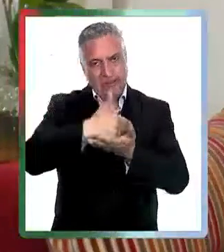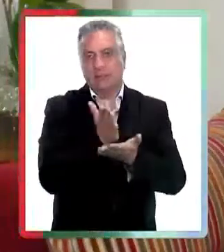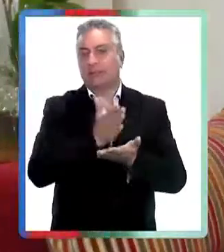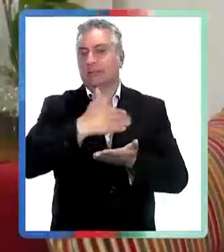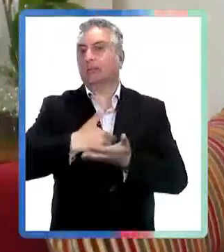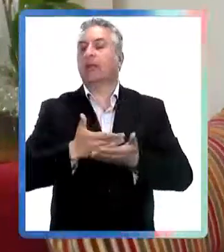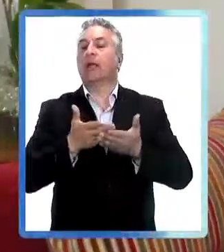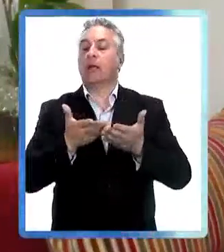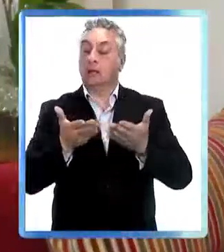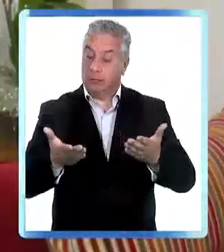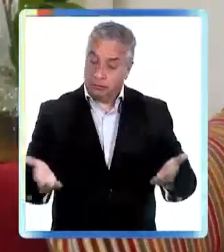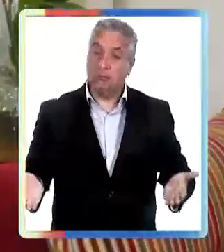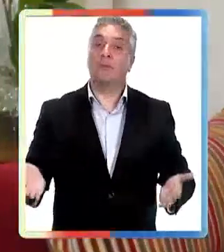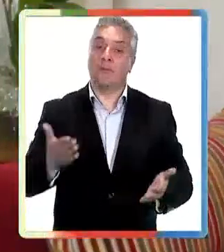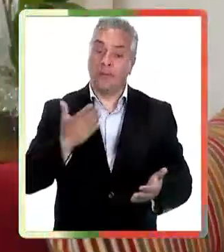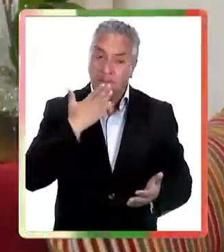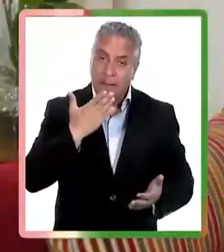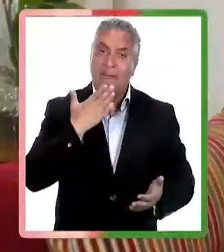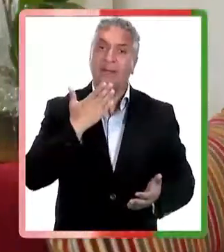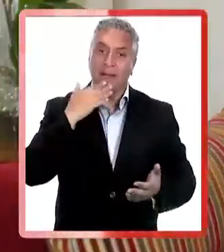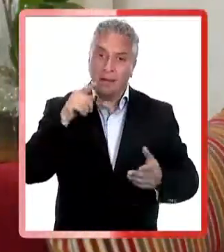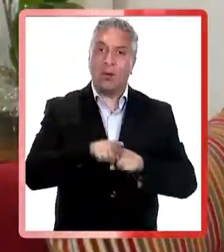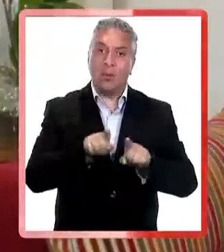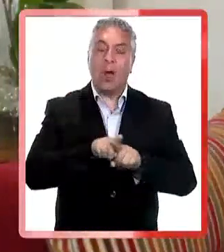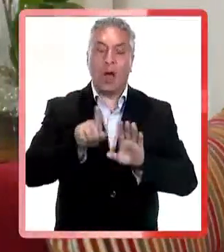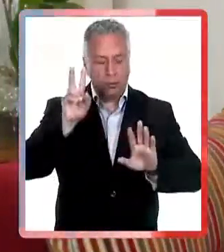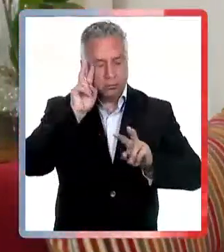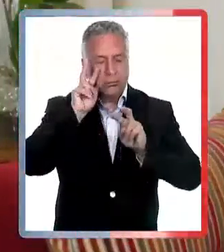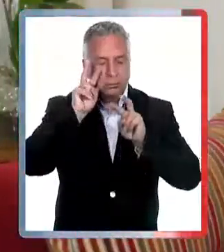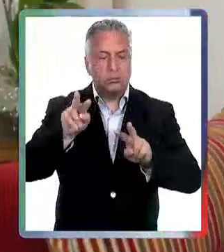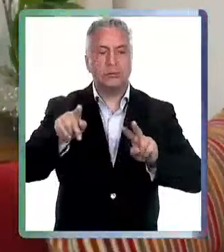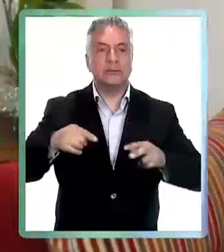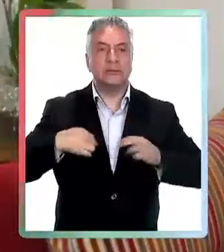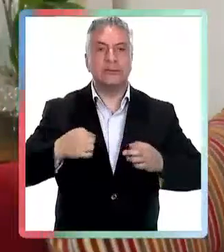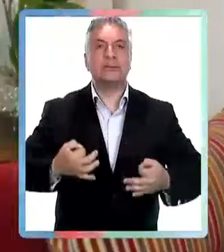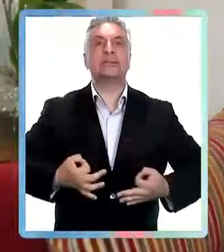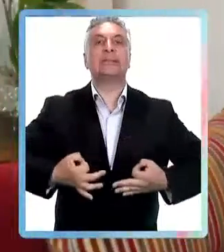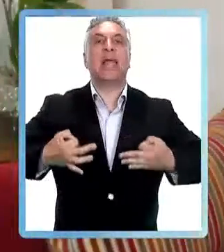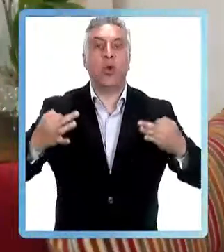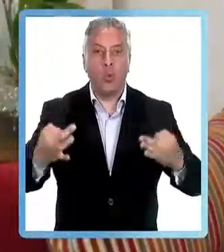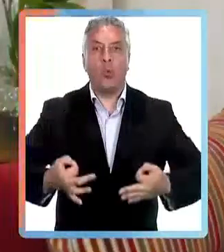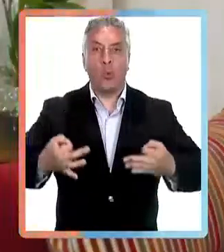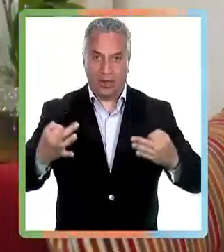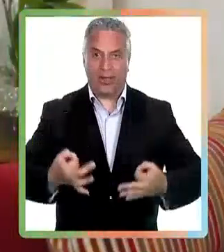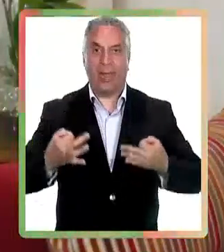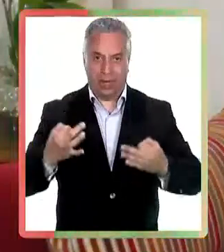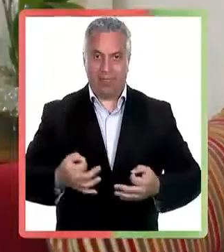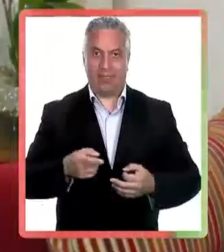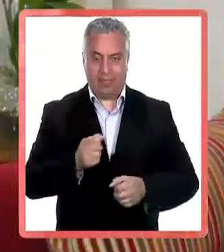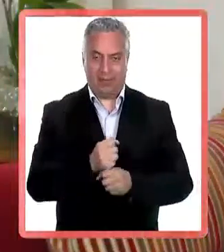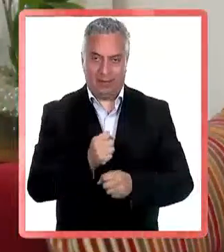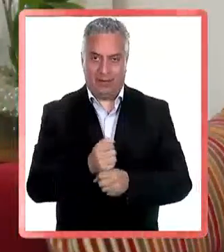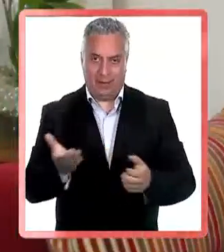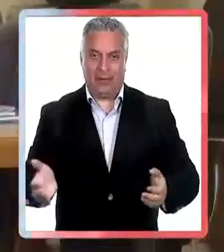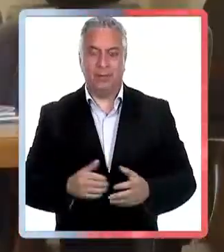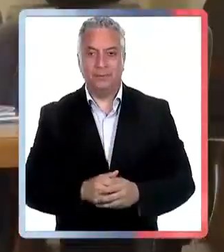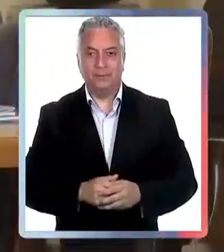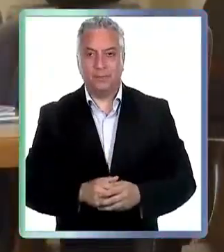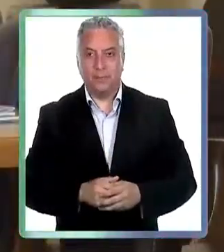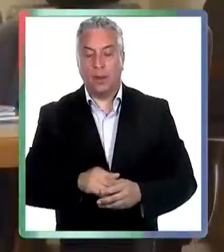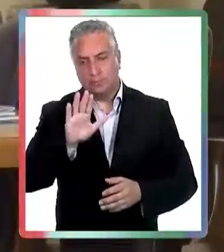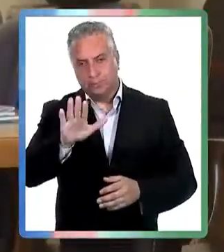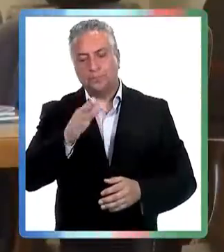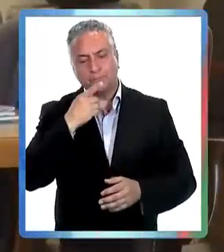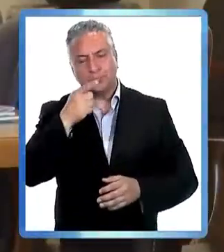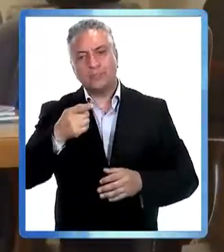por supuesto con la visión de la seguridad que está implementando el Ministerio del Interior. Ya hablando